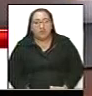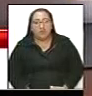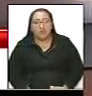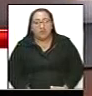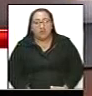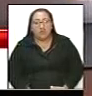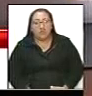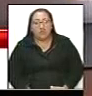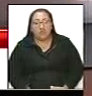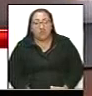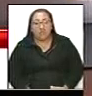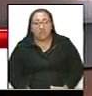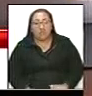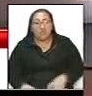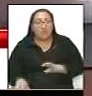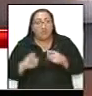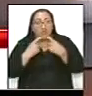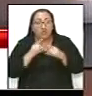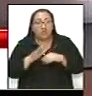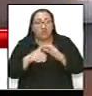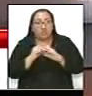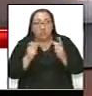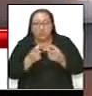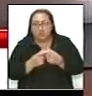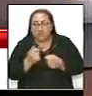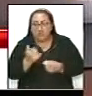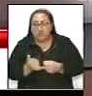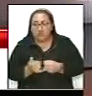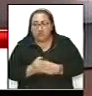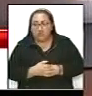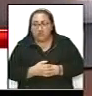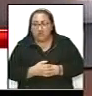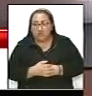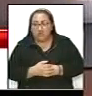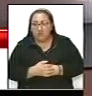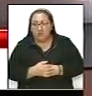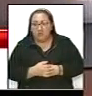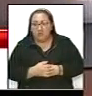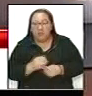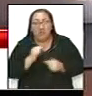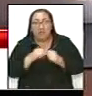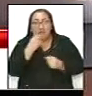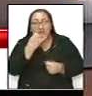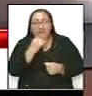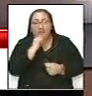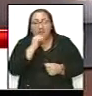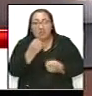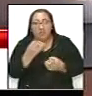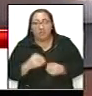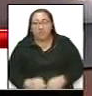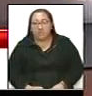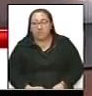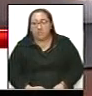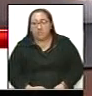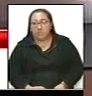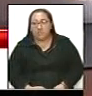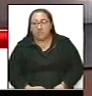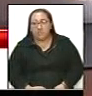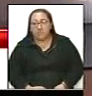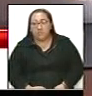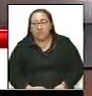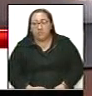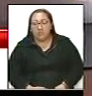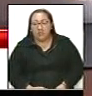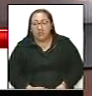Hago de conocimiento a todos los colegas congresistas que hay un gran número de oradores que están pendientes de su intervención. Por